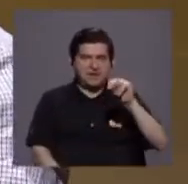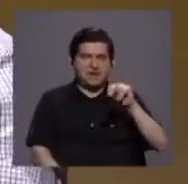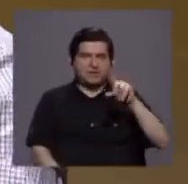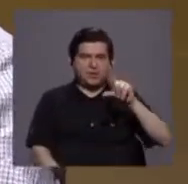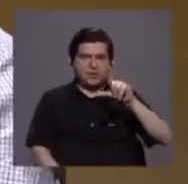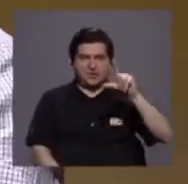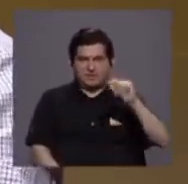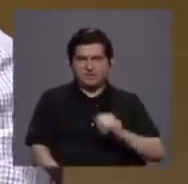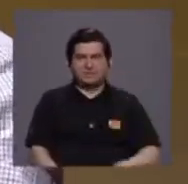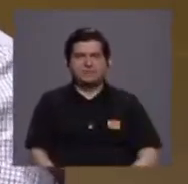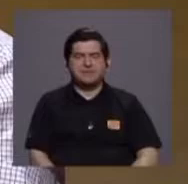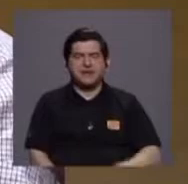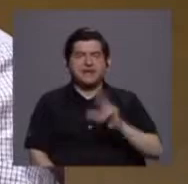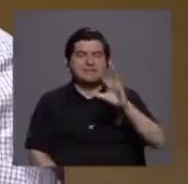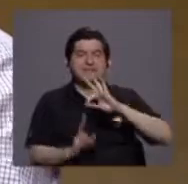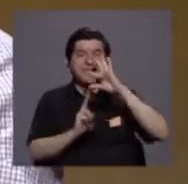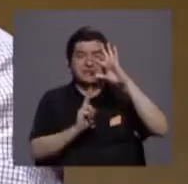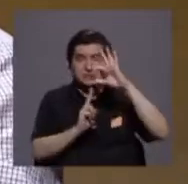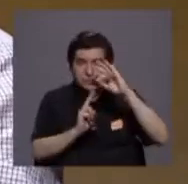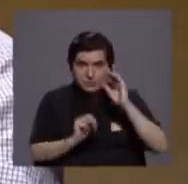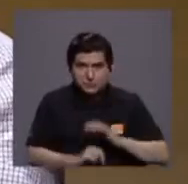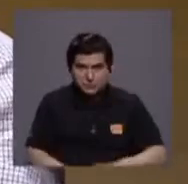Lieberman, las tres opciones de